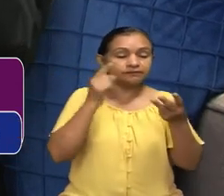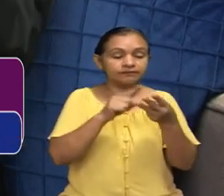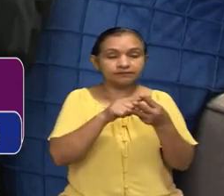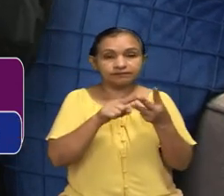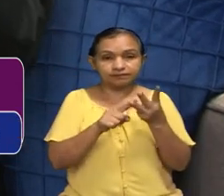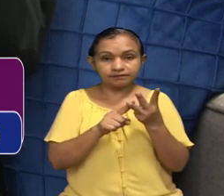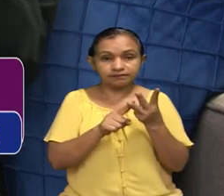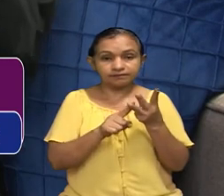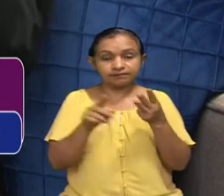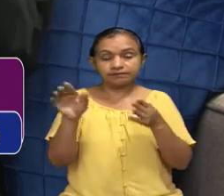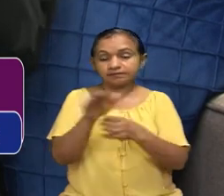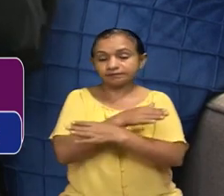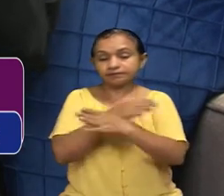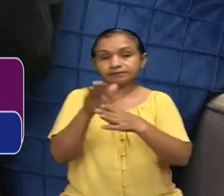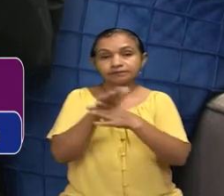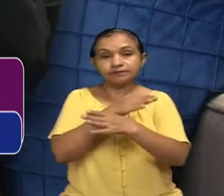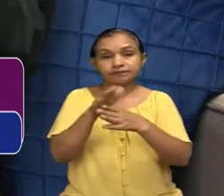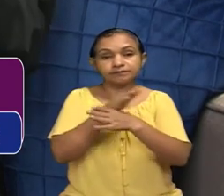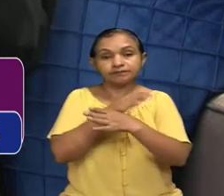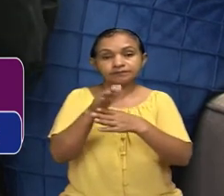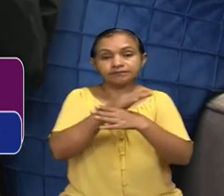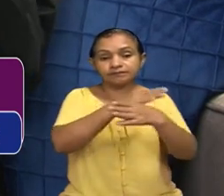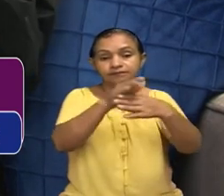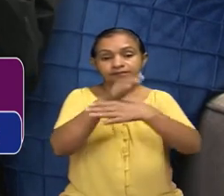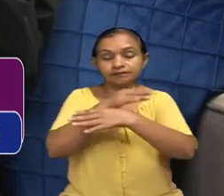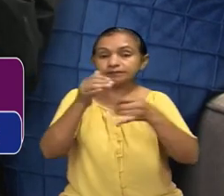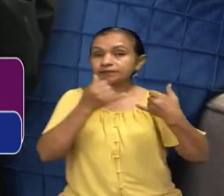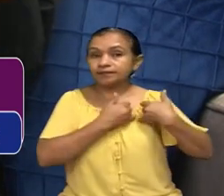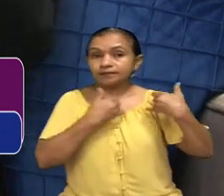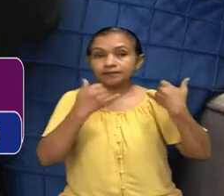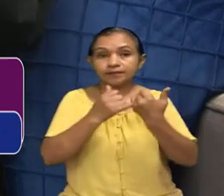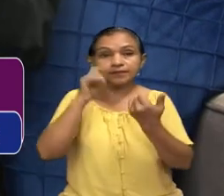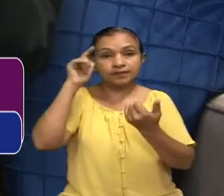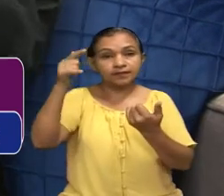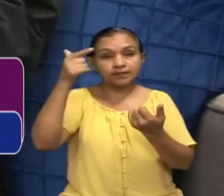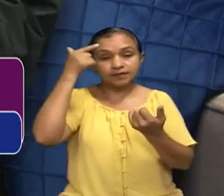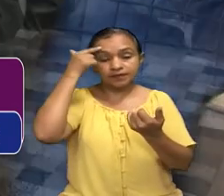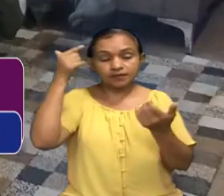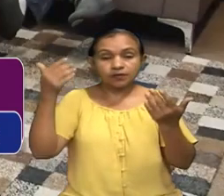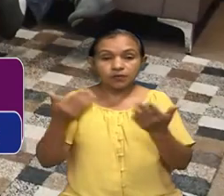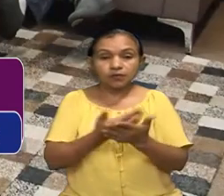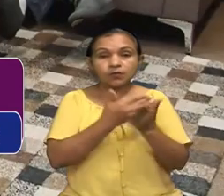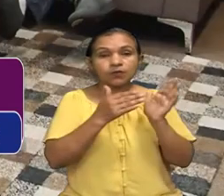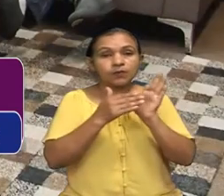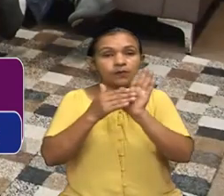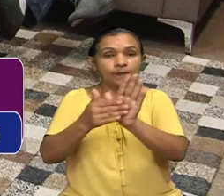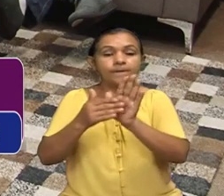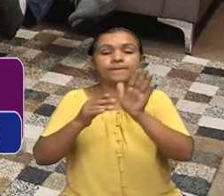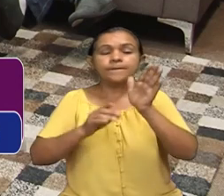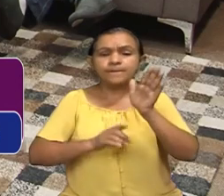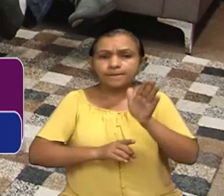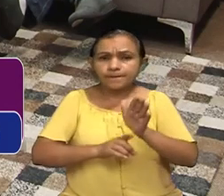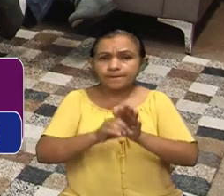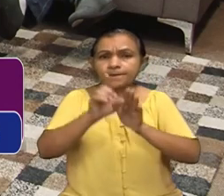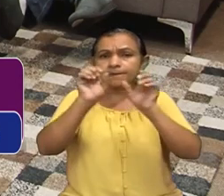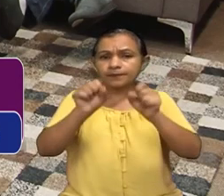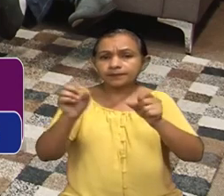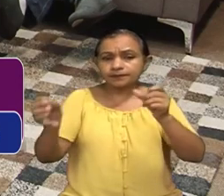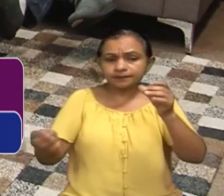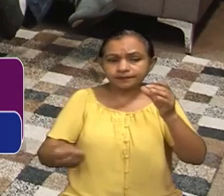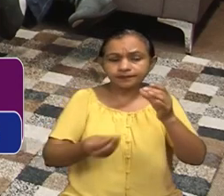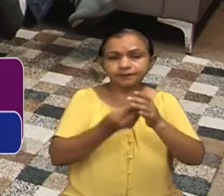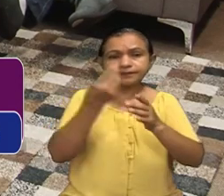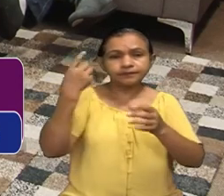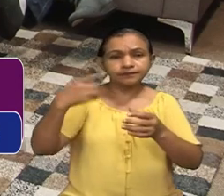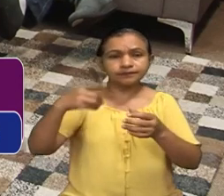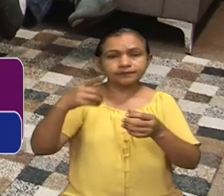realidad los distintos poderes e instituciones del Estado en este nuevo modelo venimos avanzando en incorporar los derechos